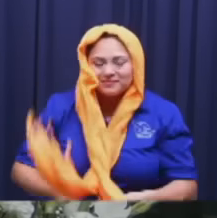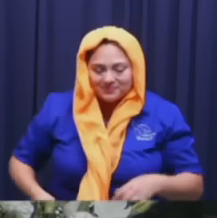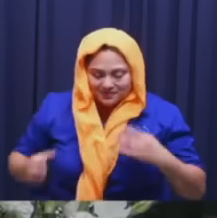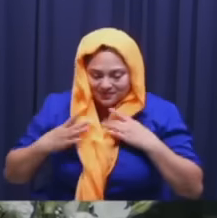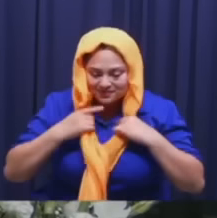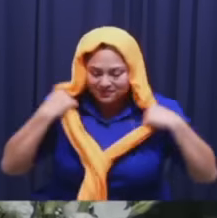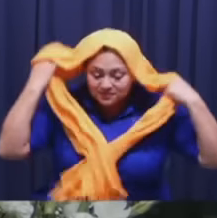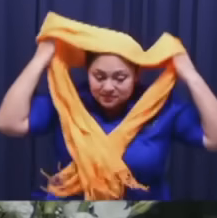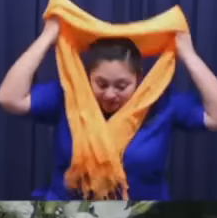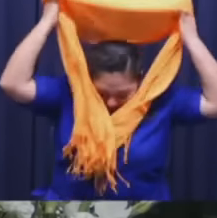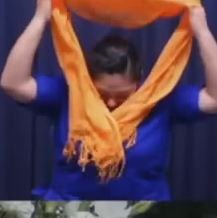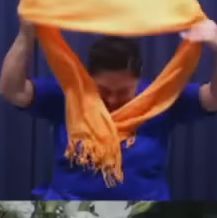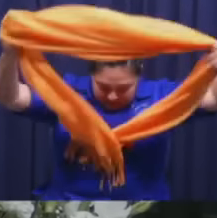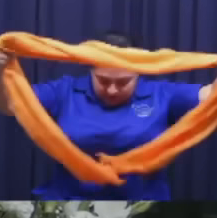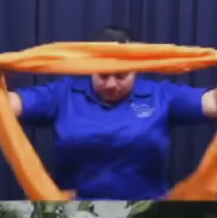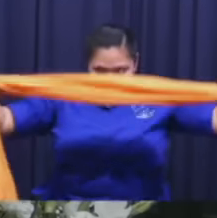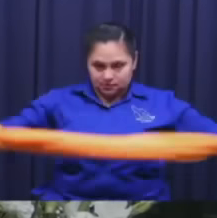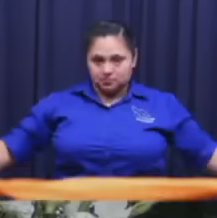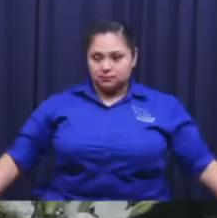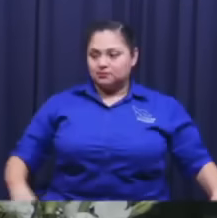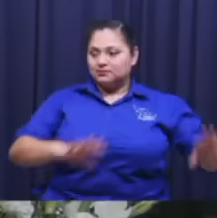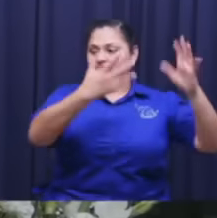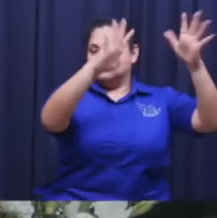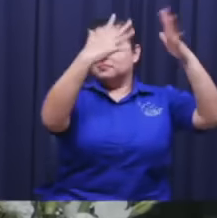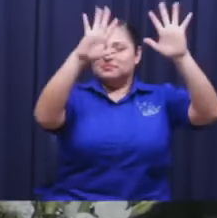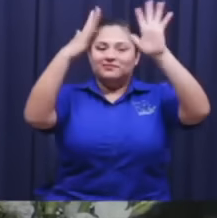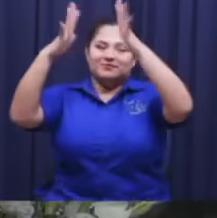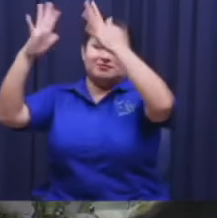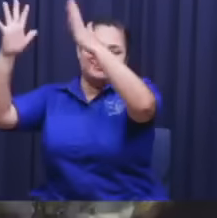Den ese aplauso al Rey bendito.